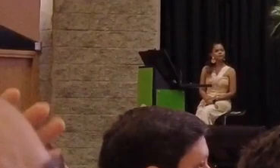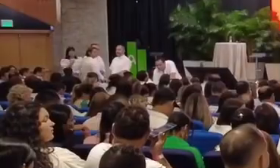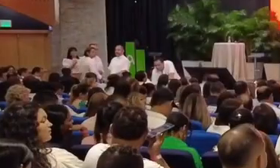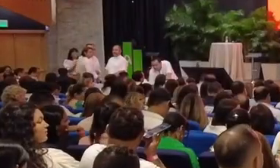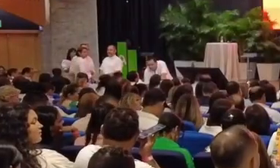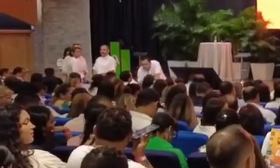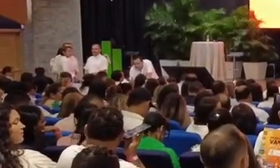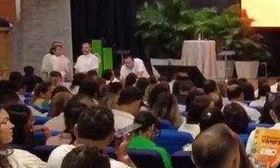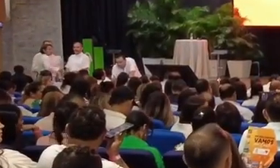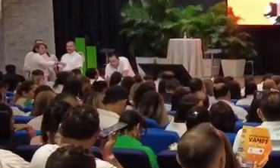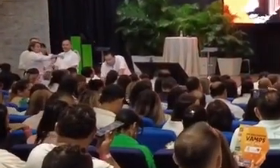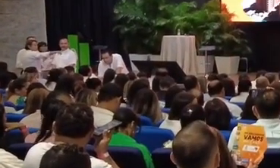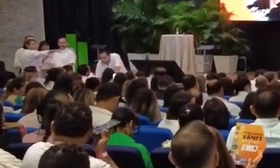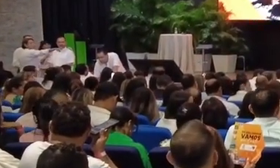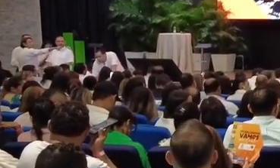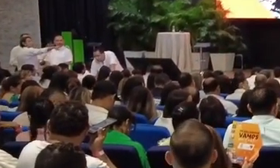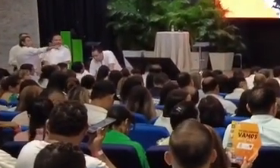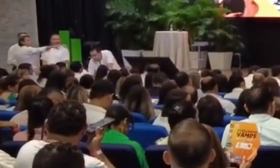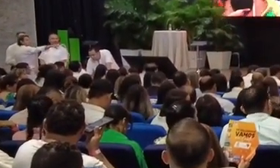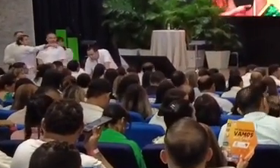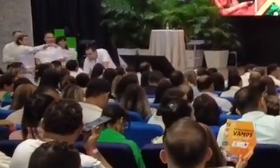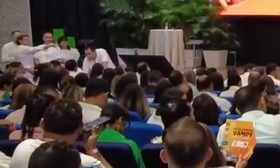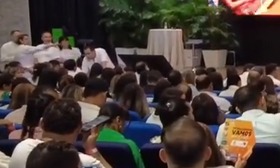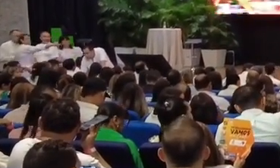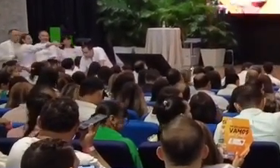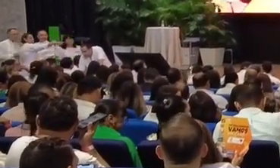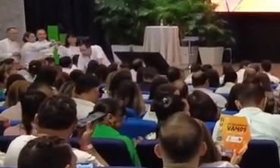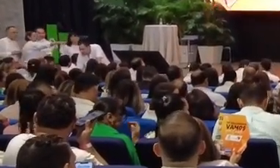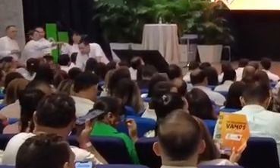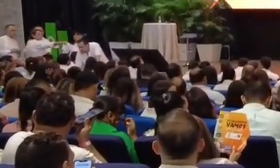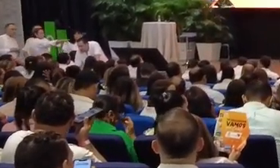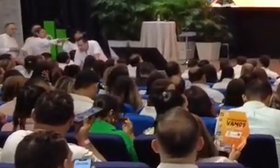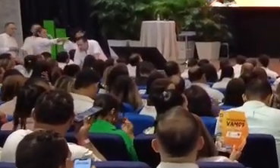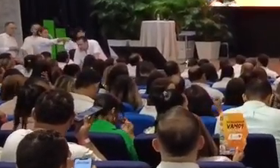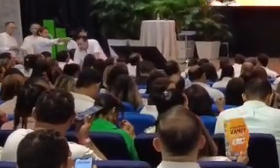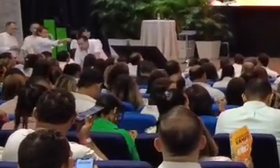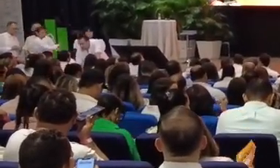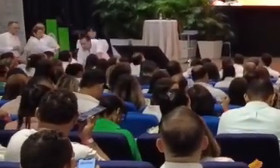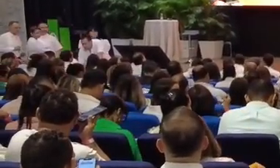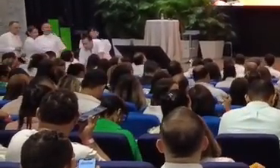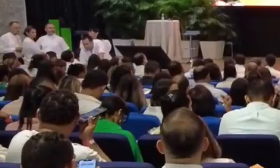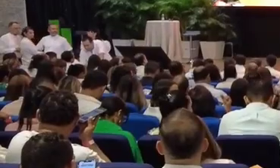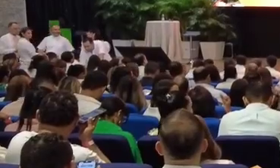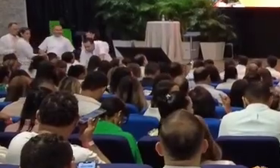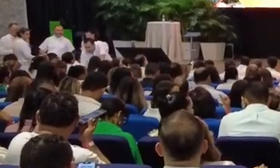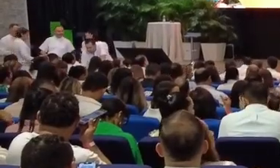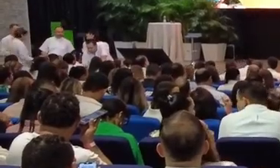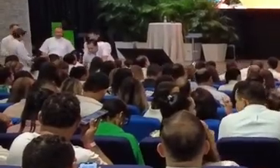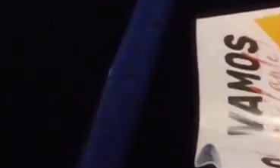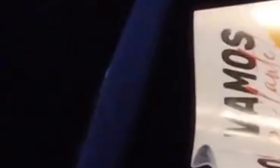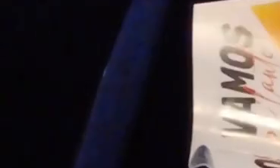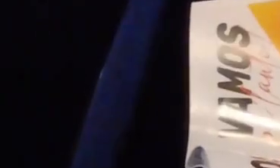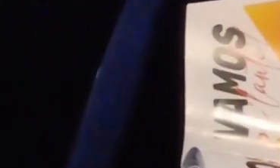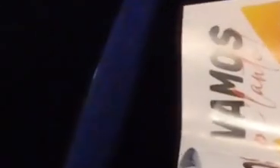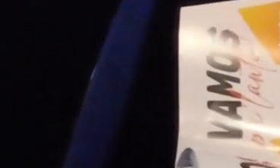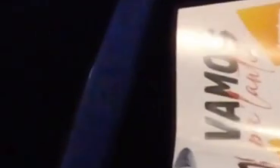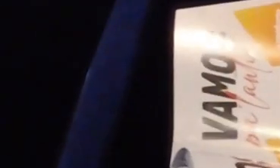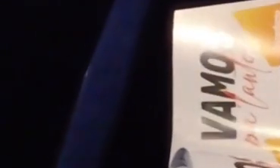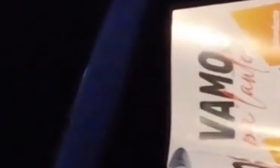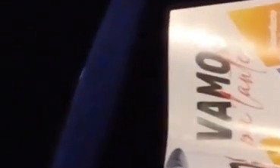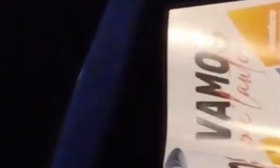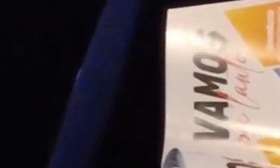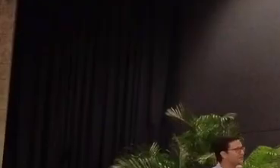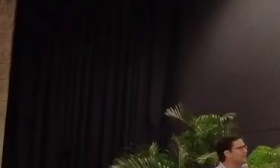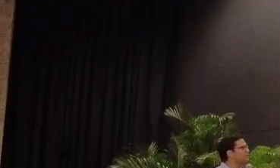inversión. Bueno, lo bonito es las grandes obras que viene haciendo el señor alcalde por nuestro municipio. Vemos el gran esfuerzo que viene haciendo por poderle llevar